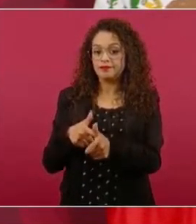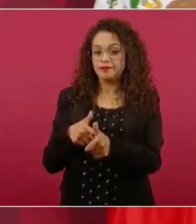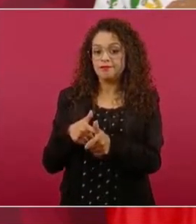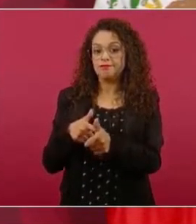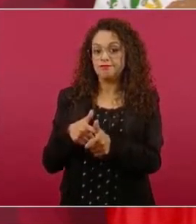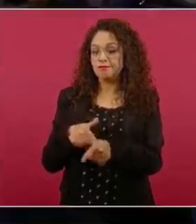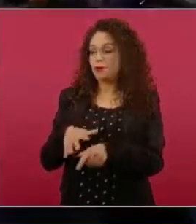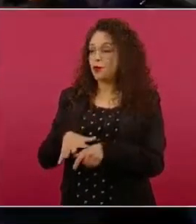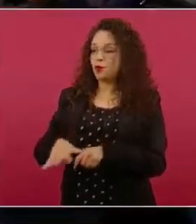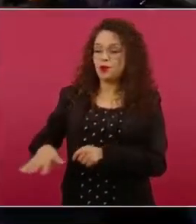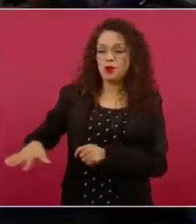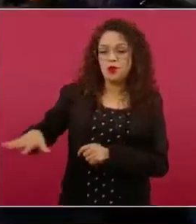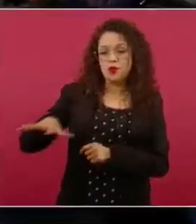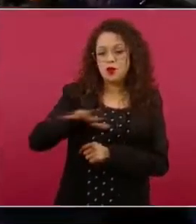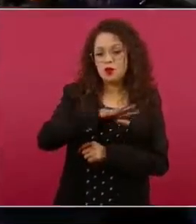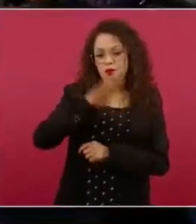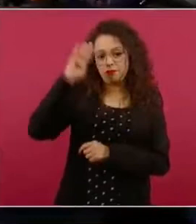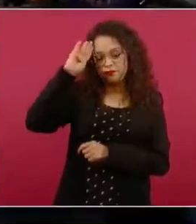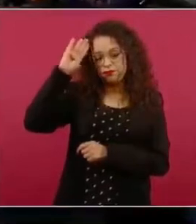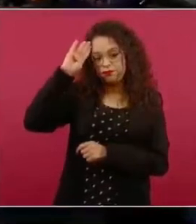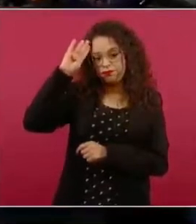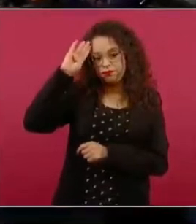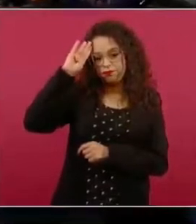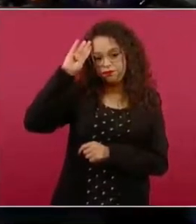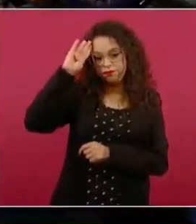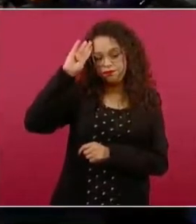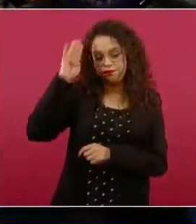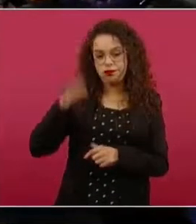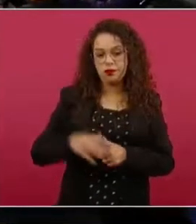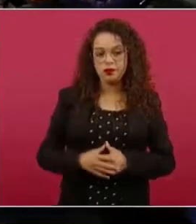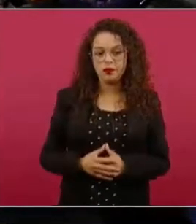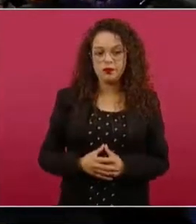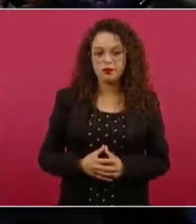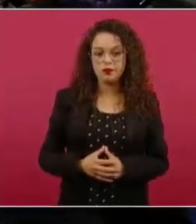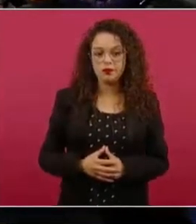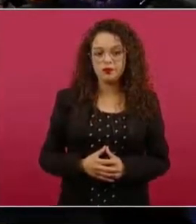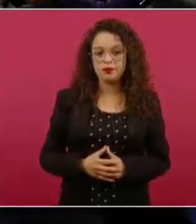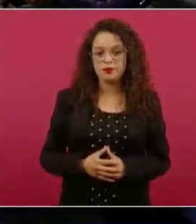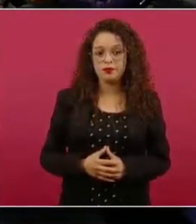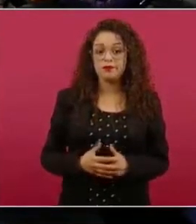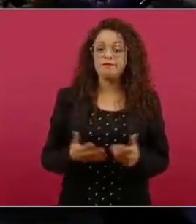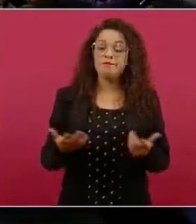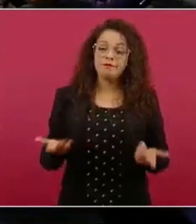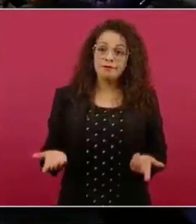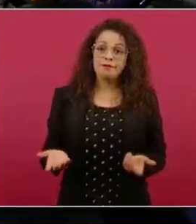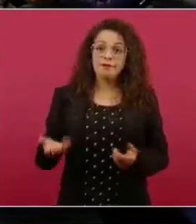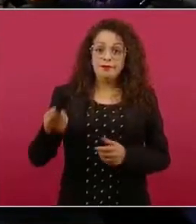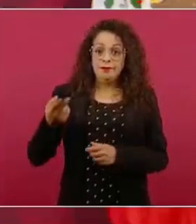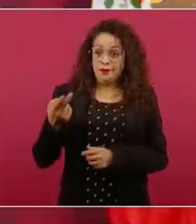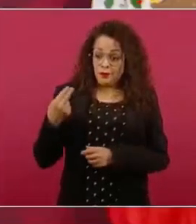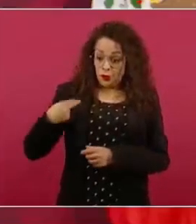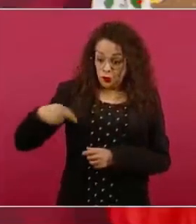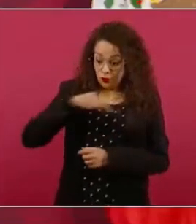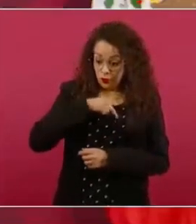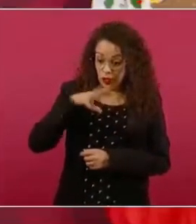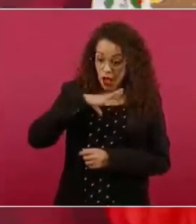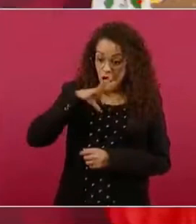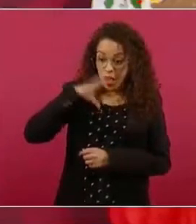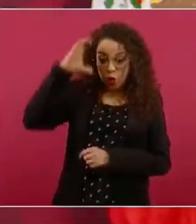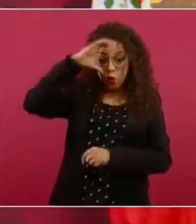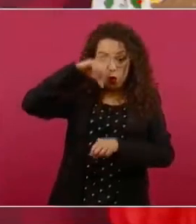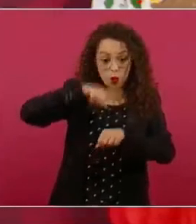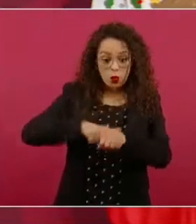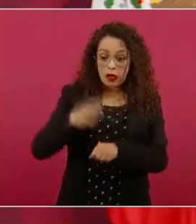en todo. Si gracias a nuestras culturas